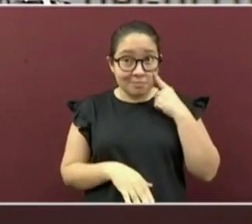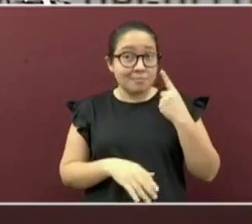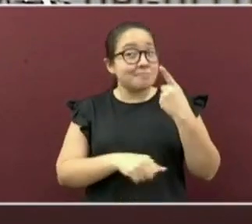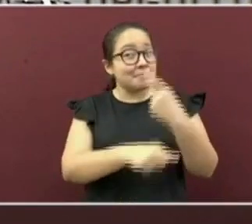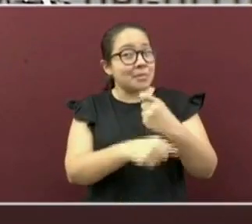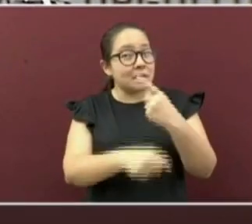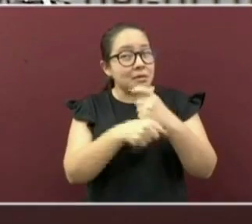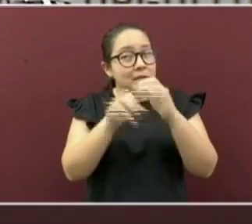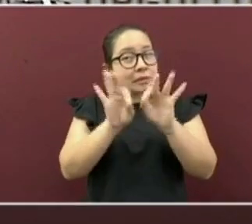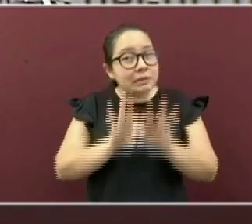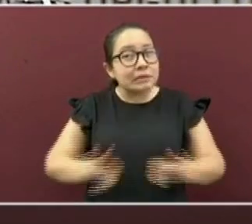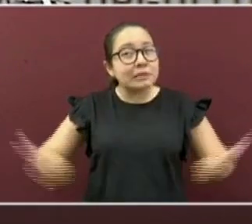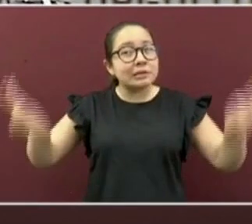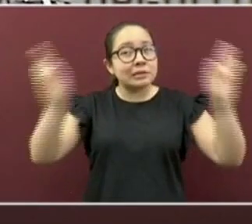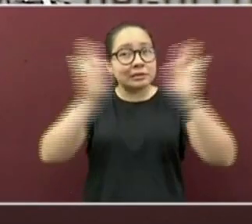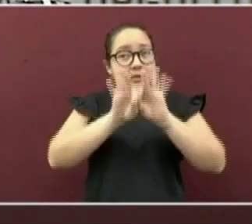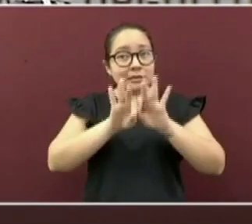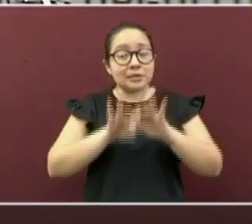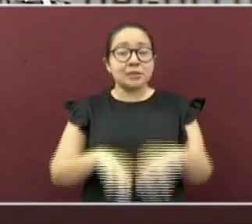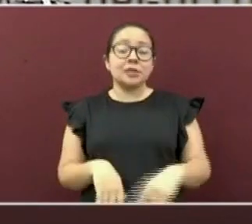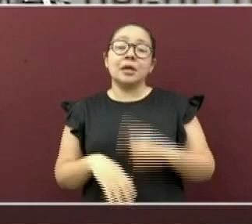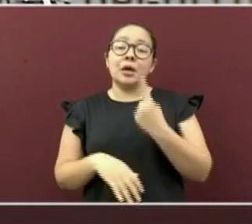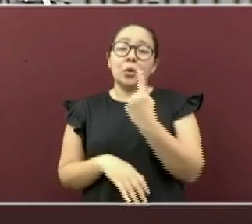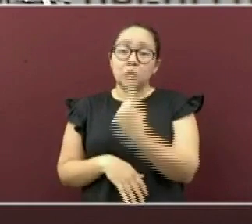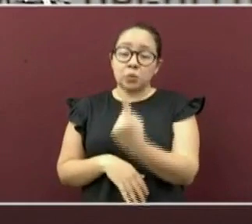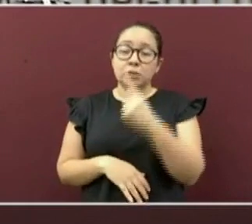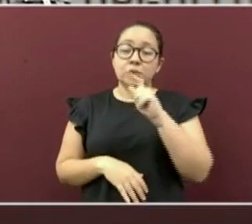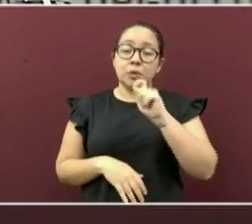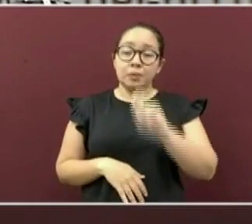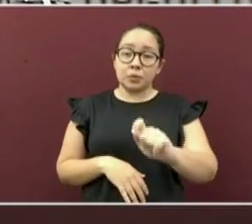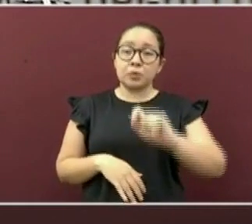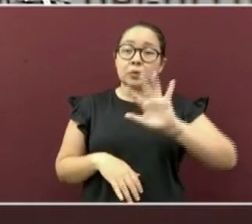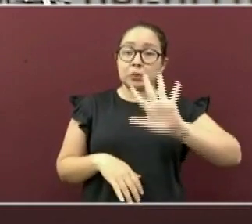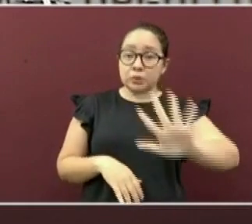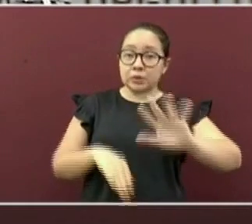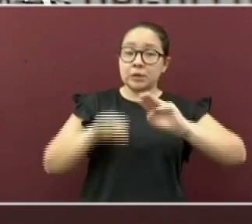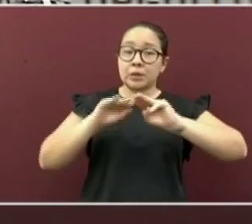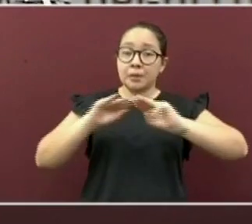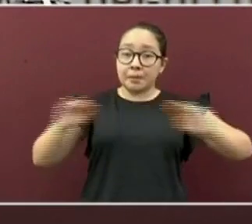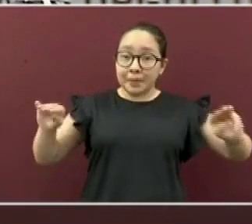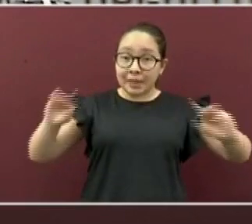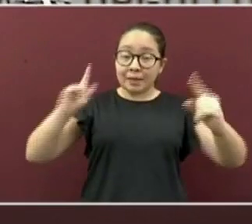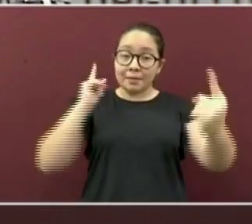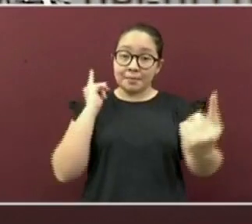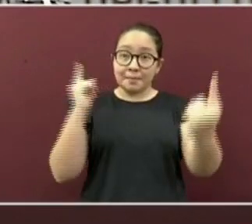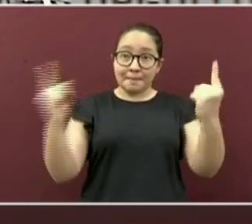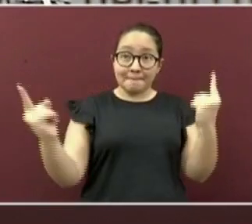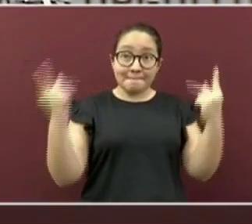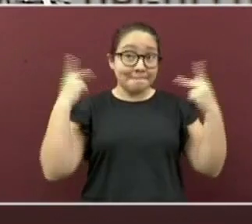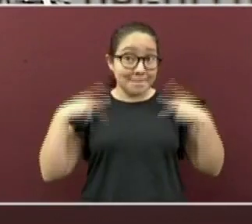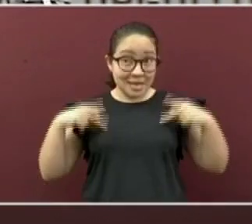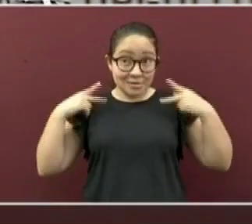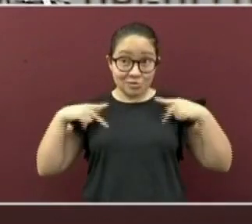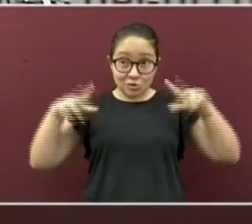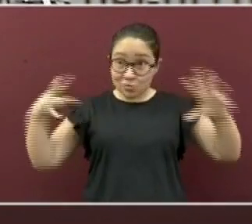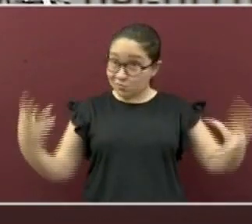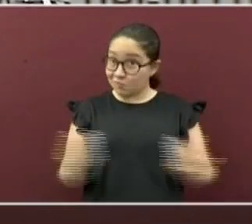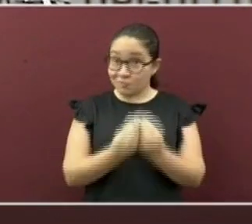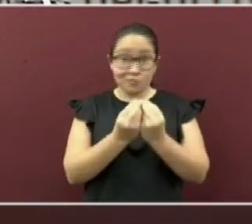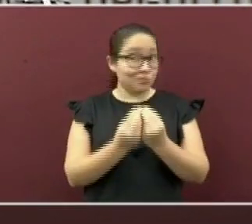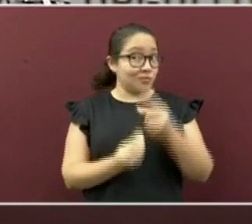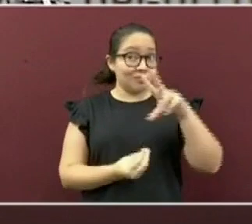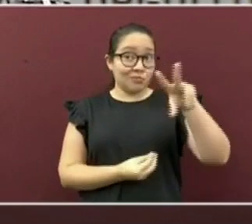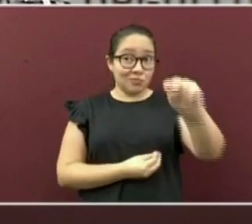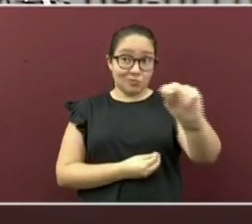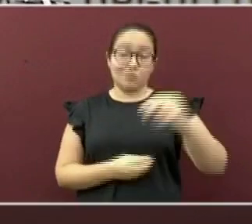que nada, guardar al menos 1.5 metros de distancia mínimo entre usted